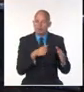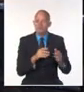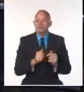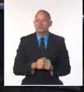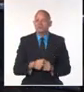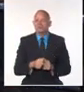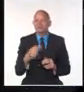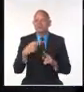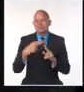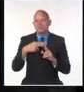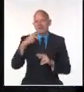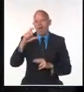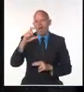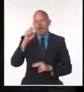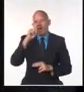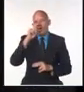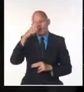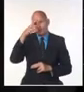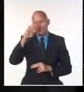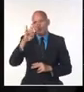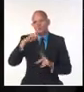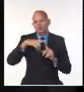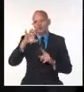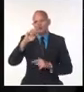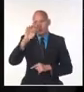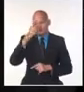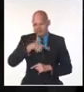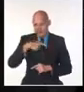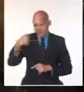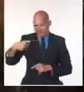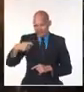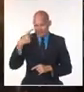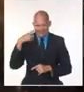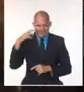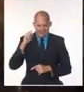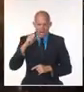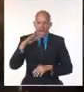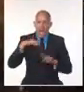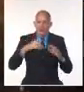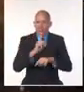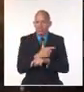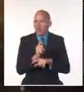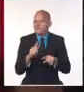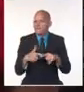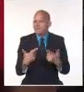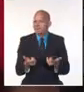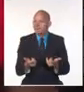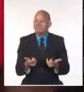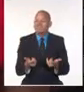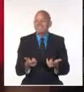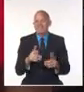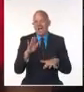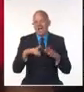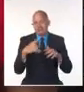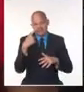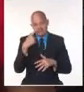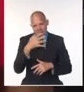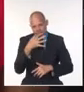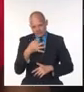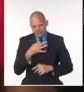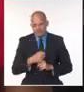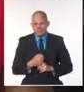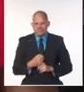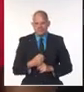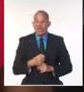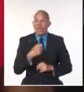todas las provincias del país, la logística de transporte también influye en las demoras de los documentos para su llegada al MINREX. Estos documentos llegan a La